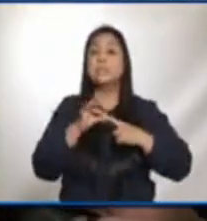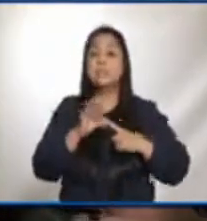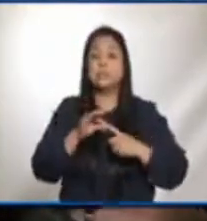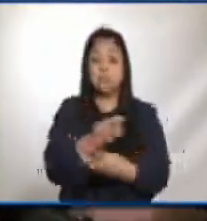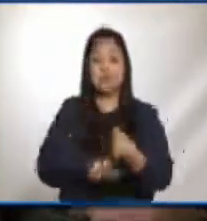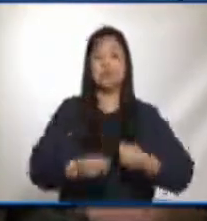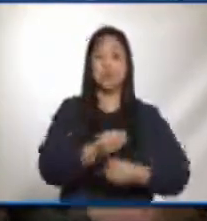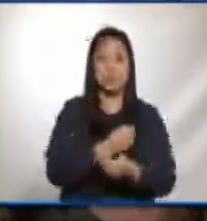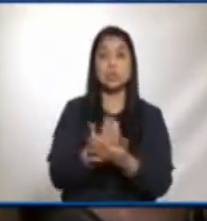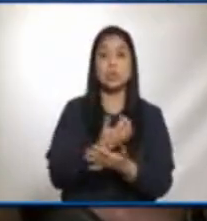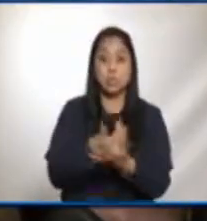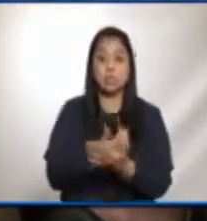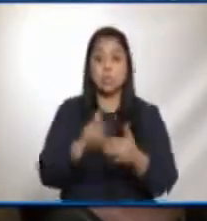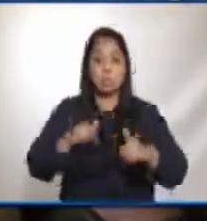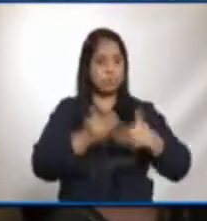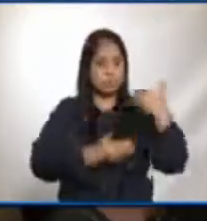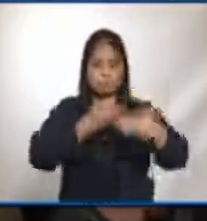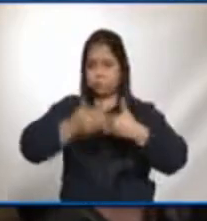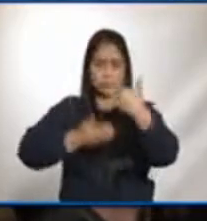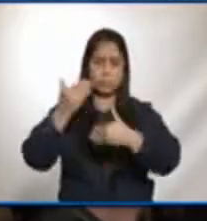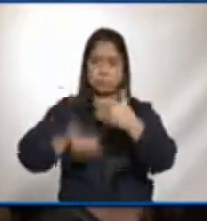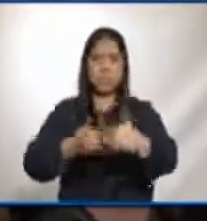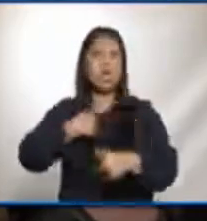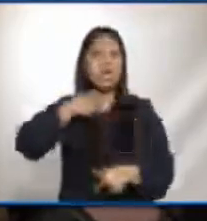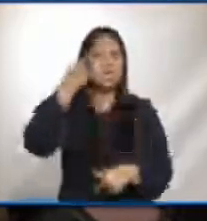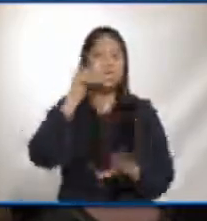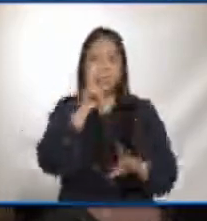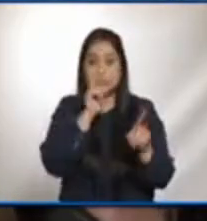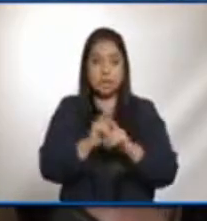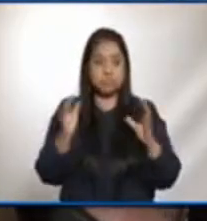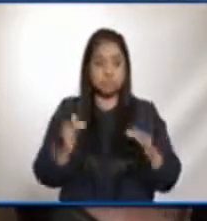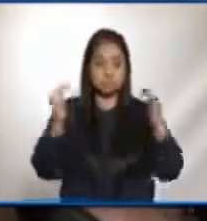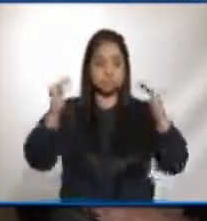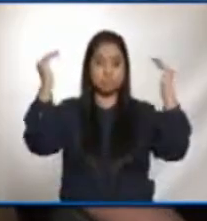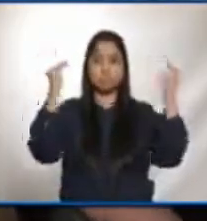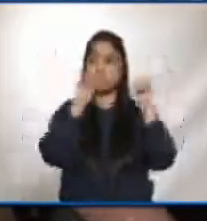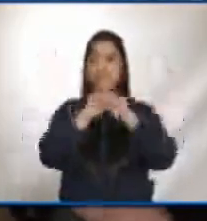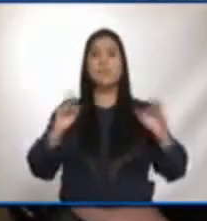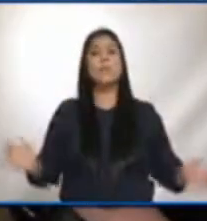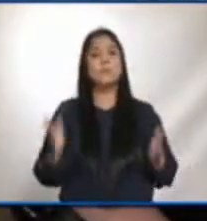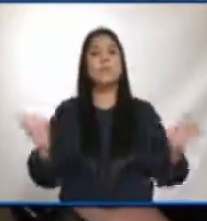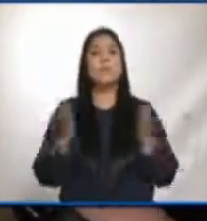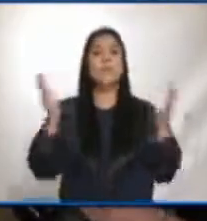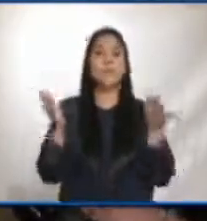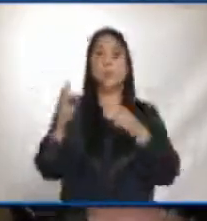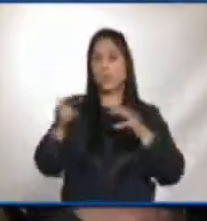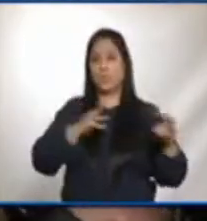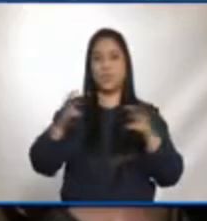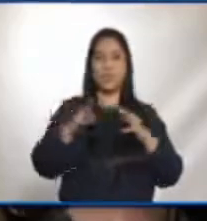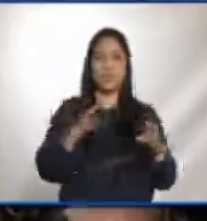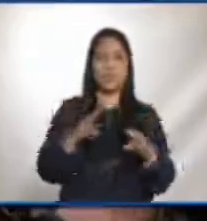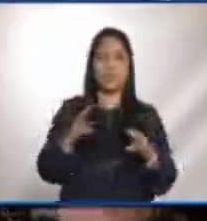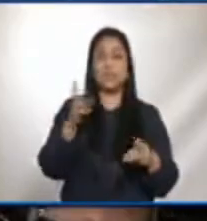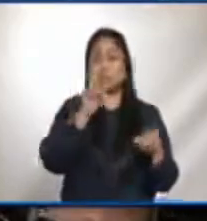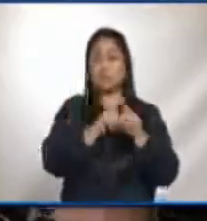económica, si seguimos a este ritmo de crecimiento y logramos el impulso y la modernización de nuestros